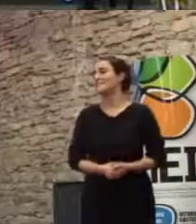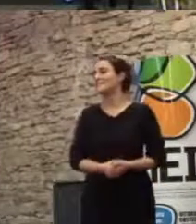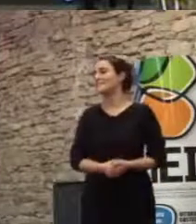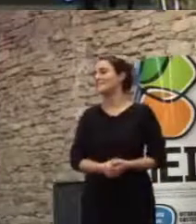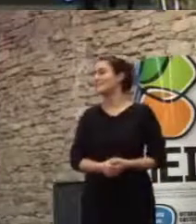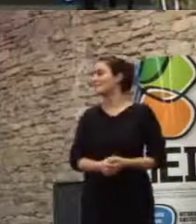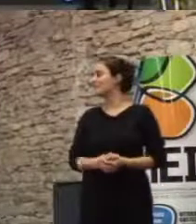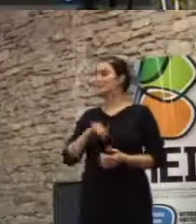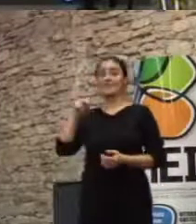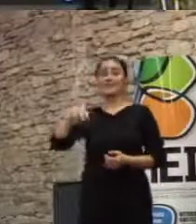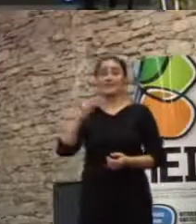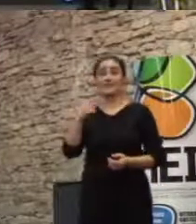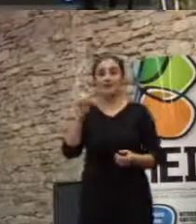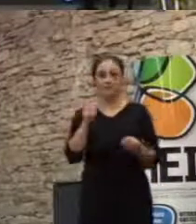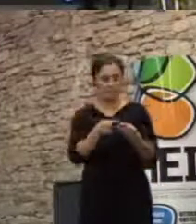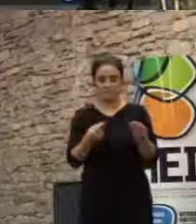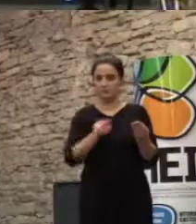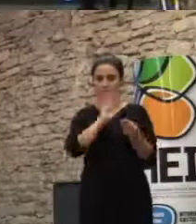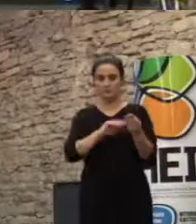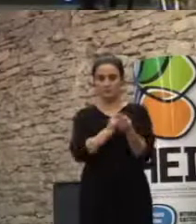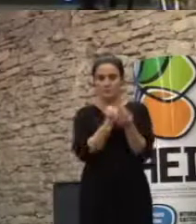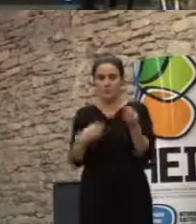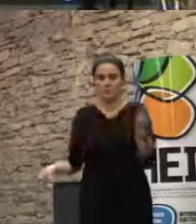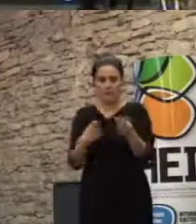iñigo esto parece imposible